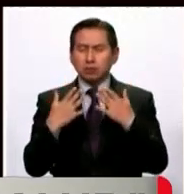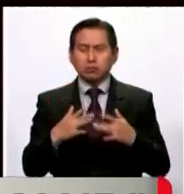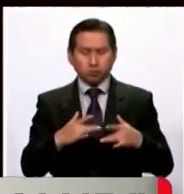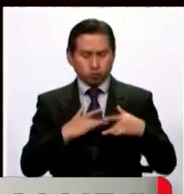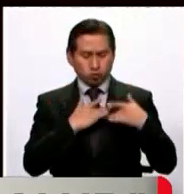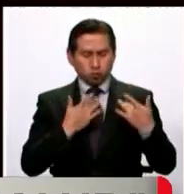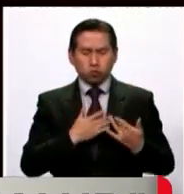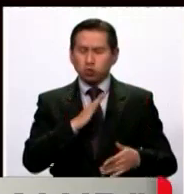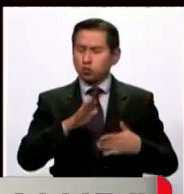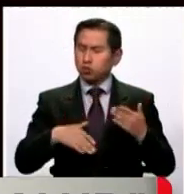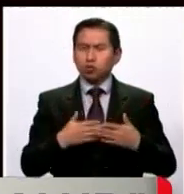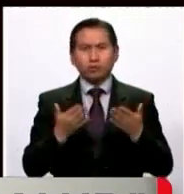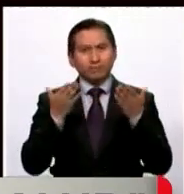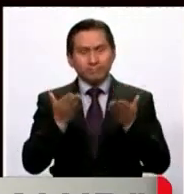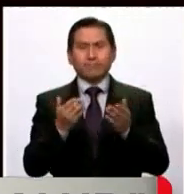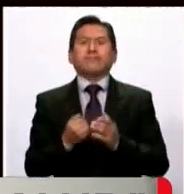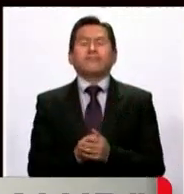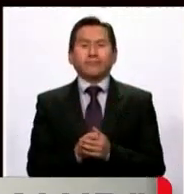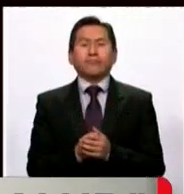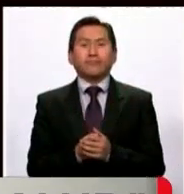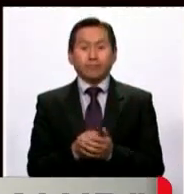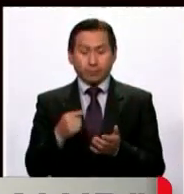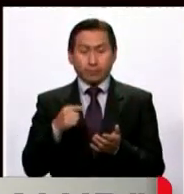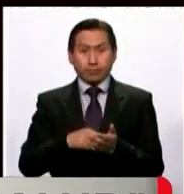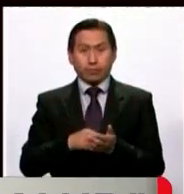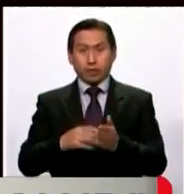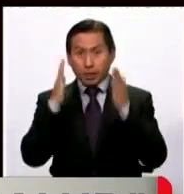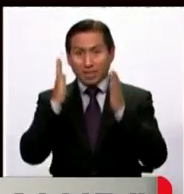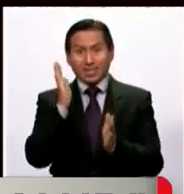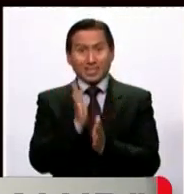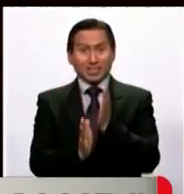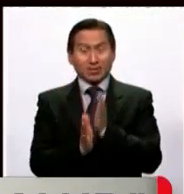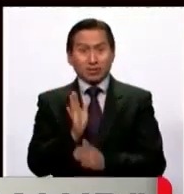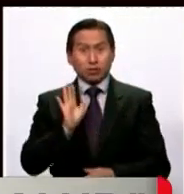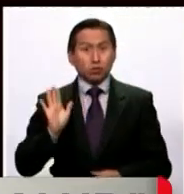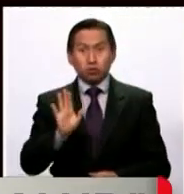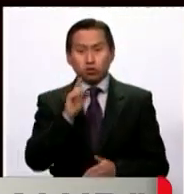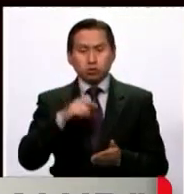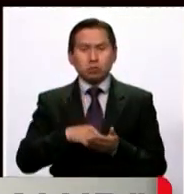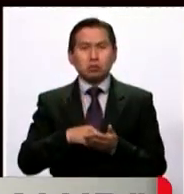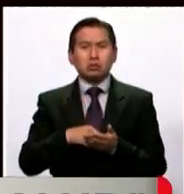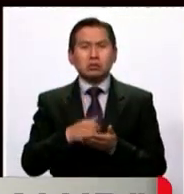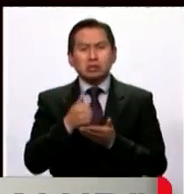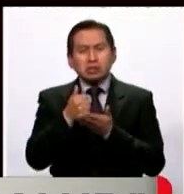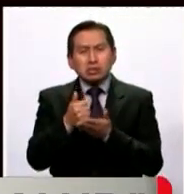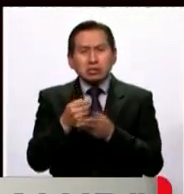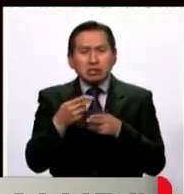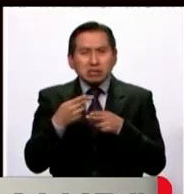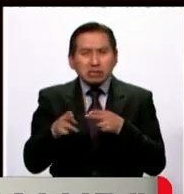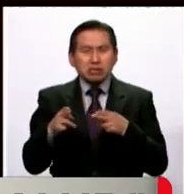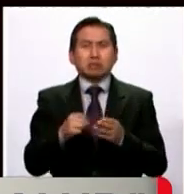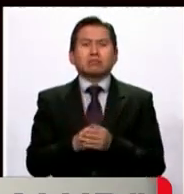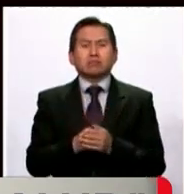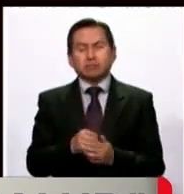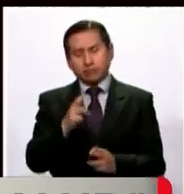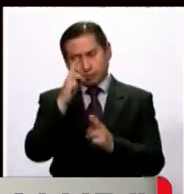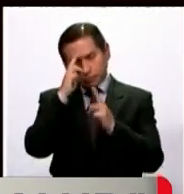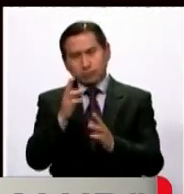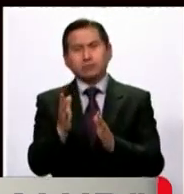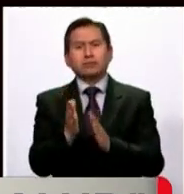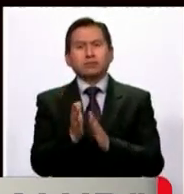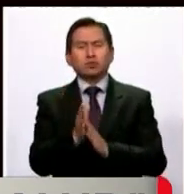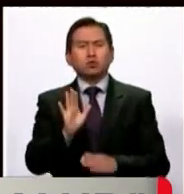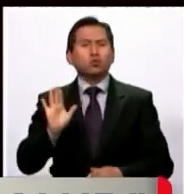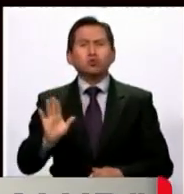todo corazón. Estos seguros que hoy anuncio son un pequeño aporte y un homenaje a